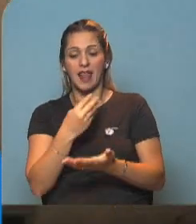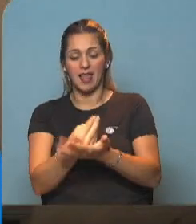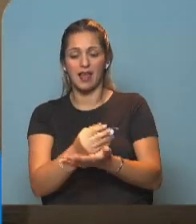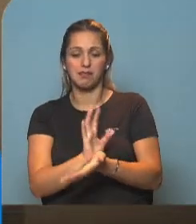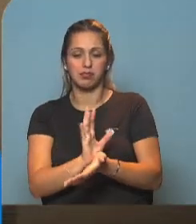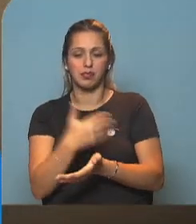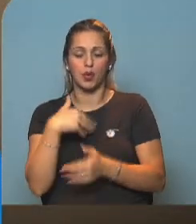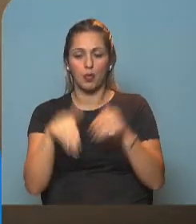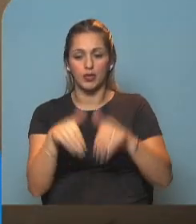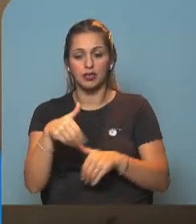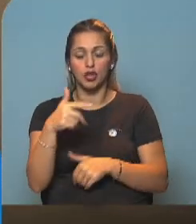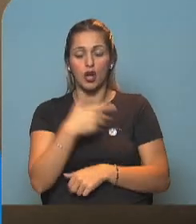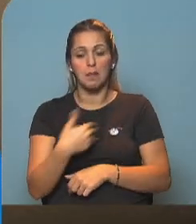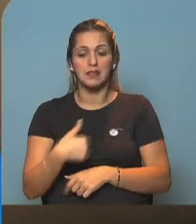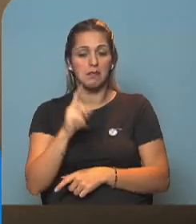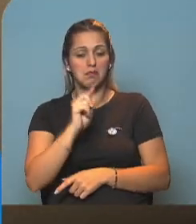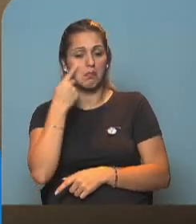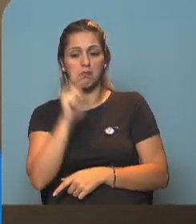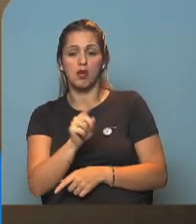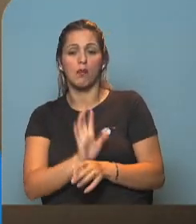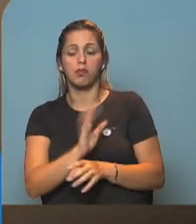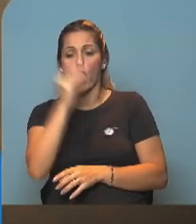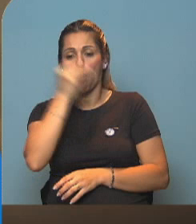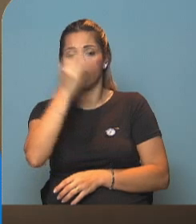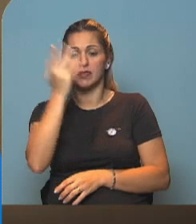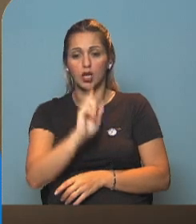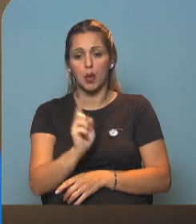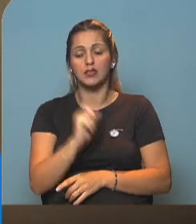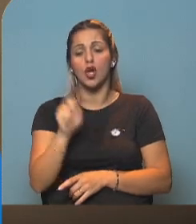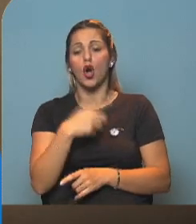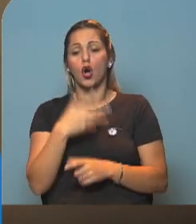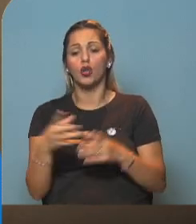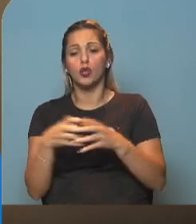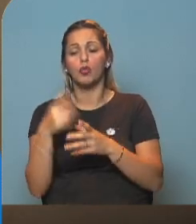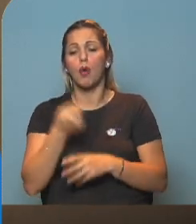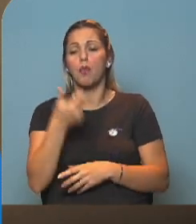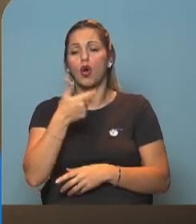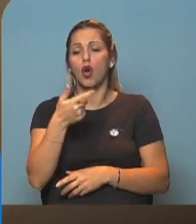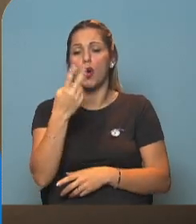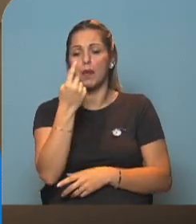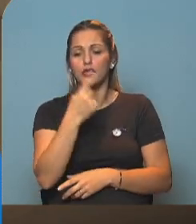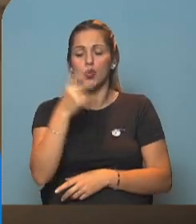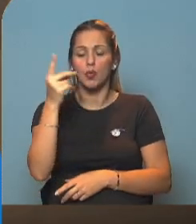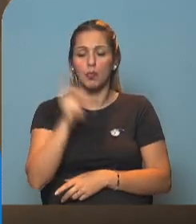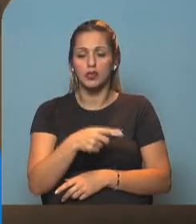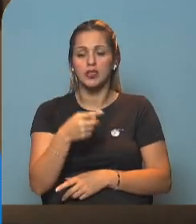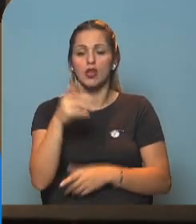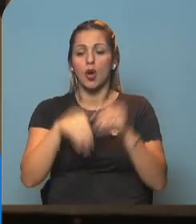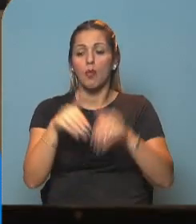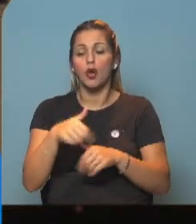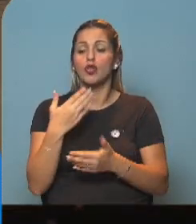lo hizo el candidato de la oposición, Henry Falcón, que sacó poco más del 21% de los votos y pidió